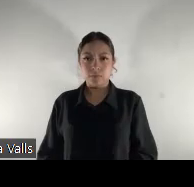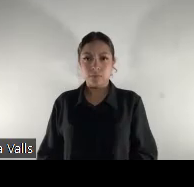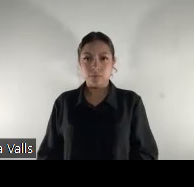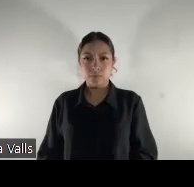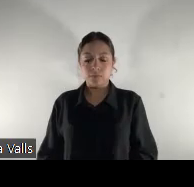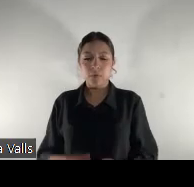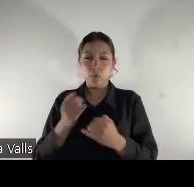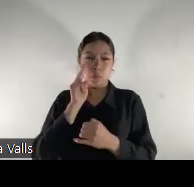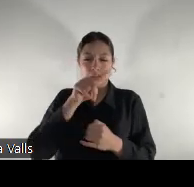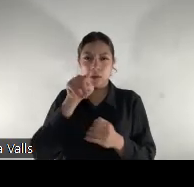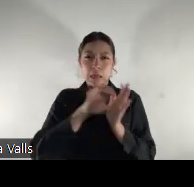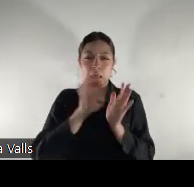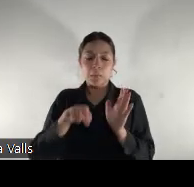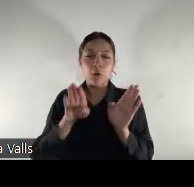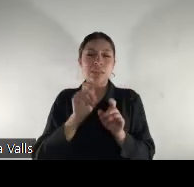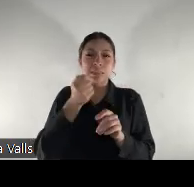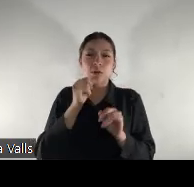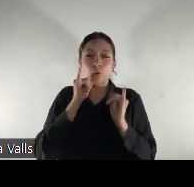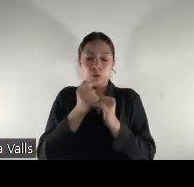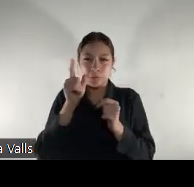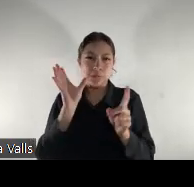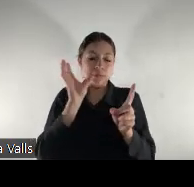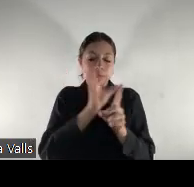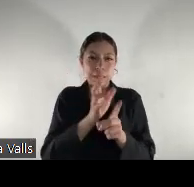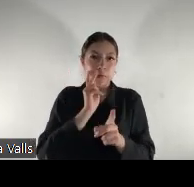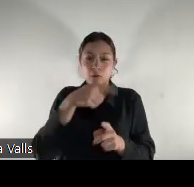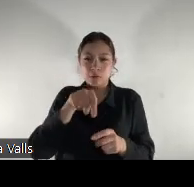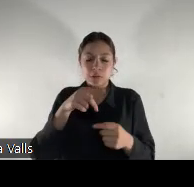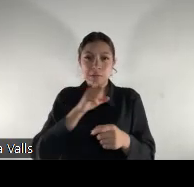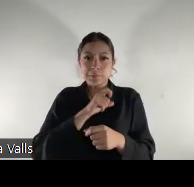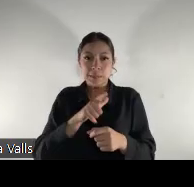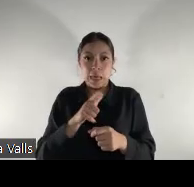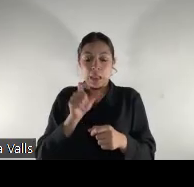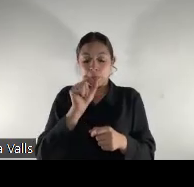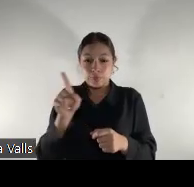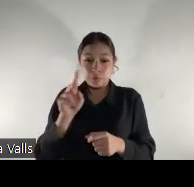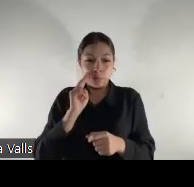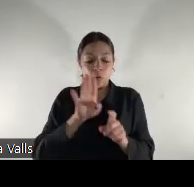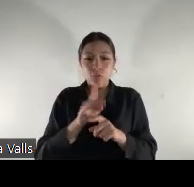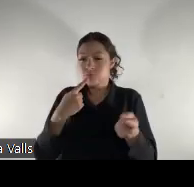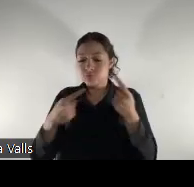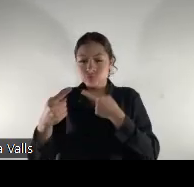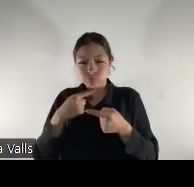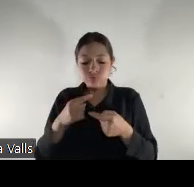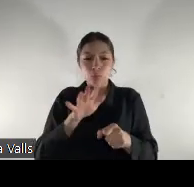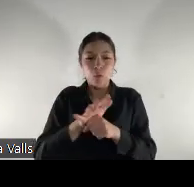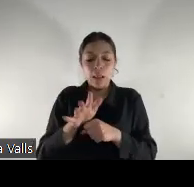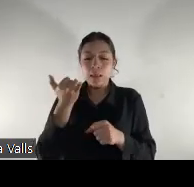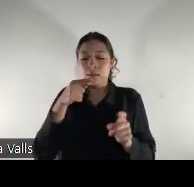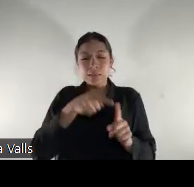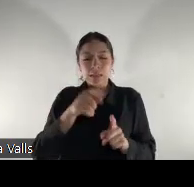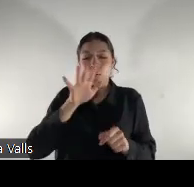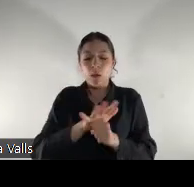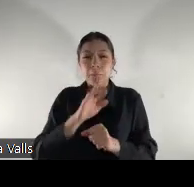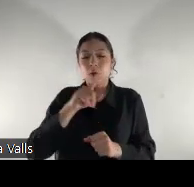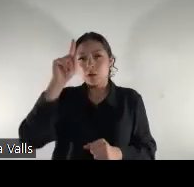junta interdisciplinaria, en donde estamos todos los especialistas debatiendo los casos y precisando recomendaciones